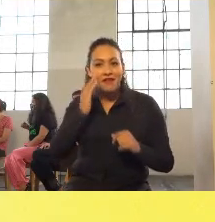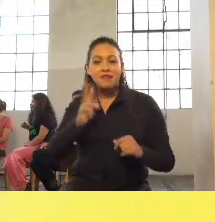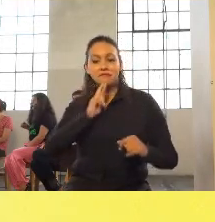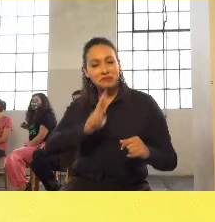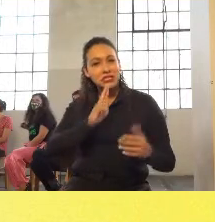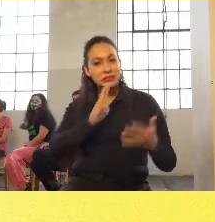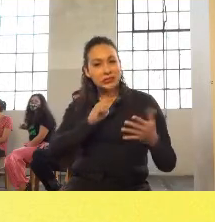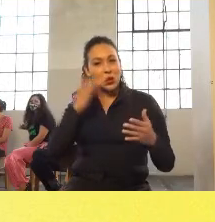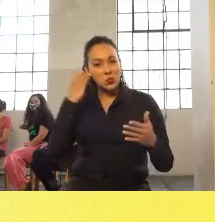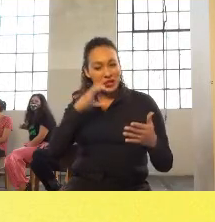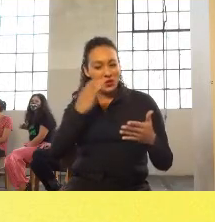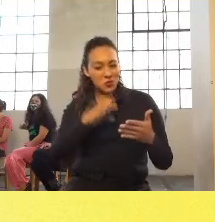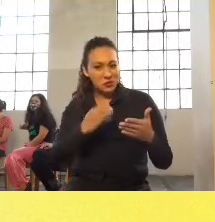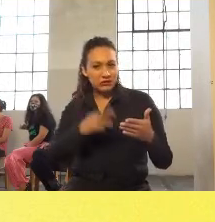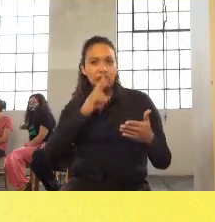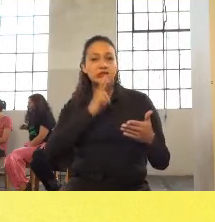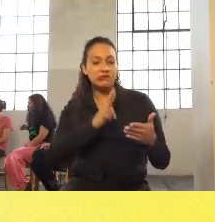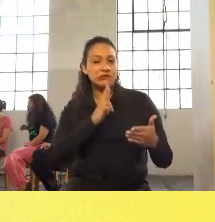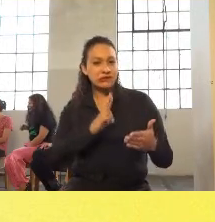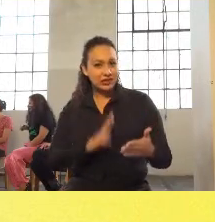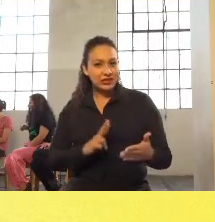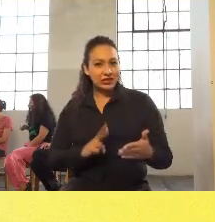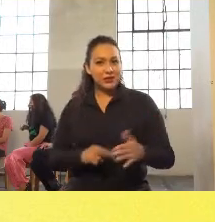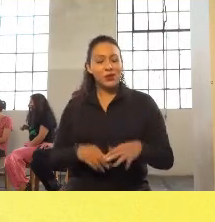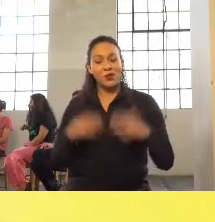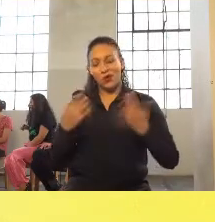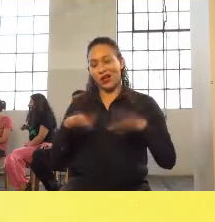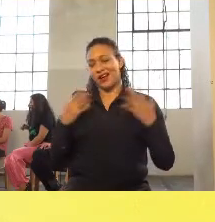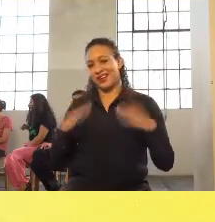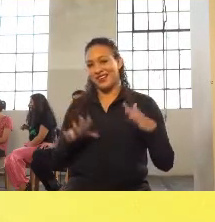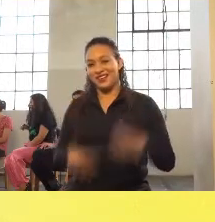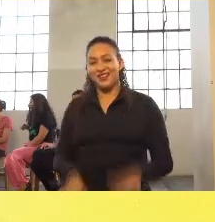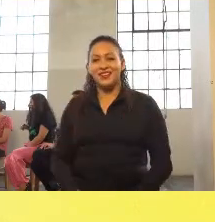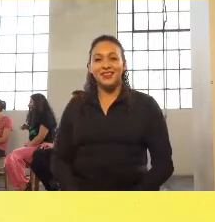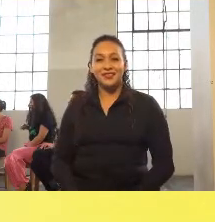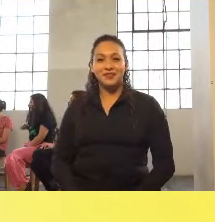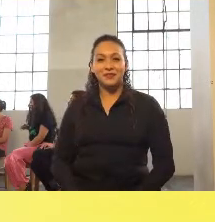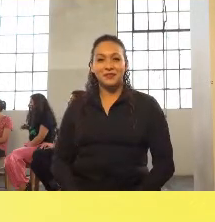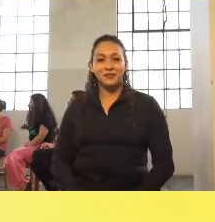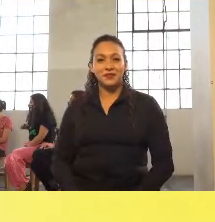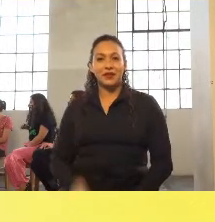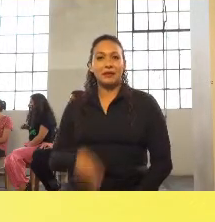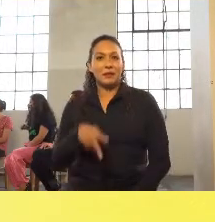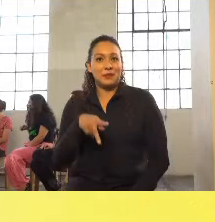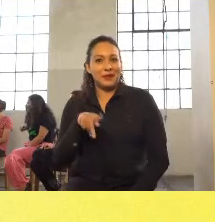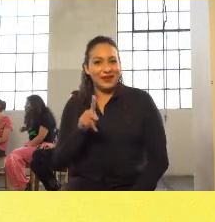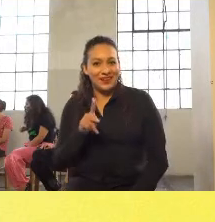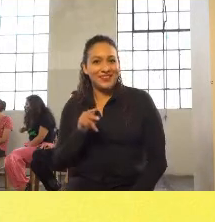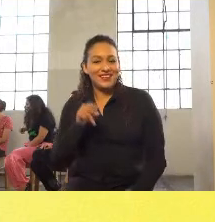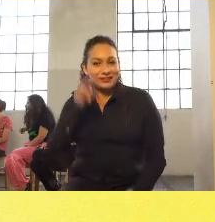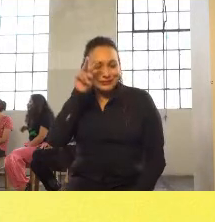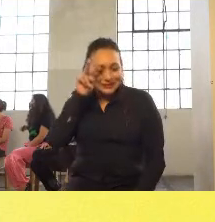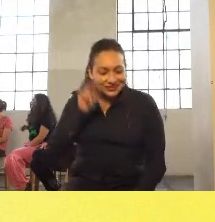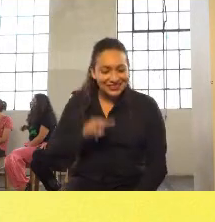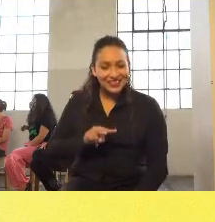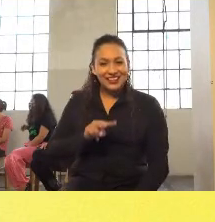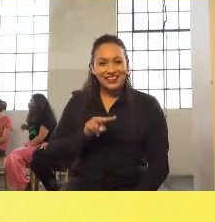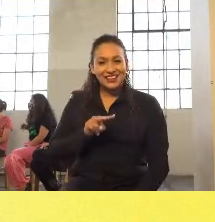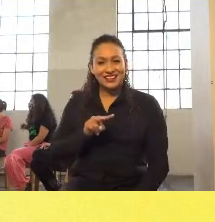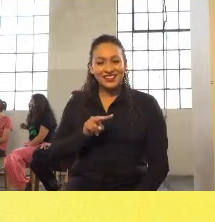Yo no sé cómo lo hace, o sea, yo a veces ni a mi mamá le contesto los mensajes, pero como que creo que se ha hecho esta cosa, desde que